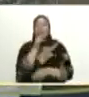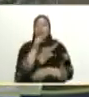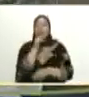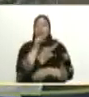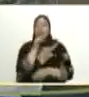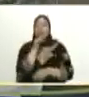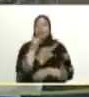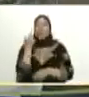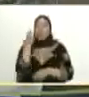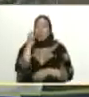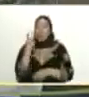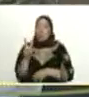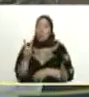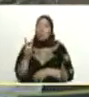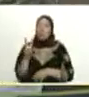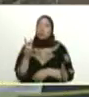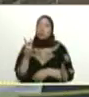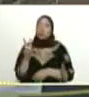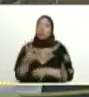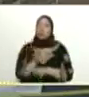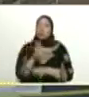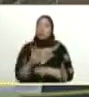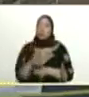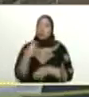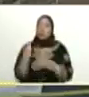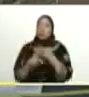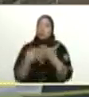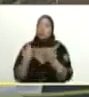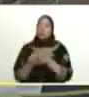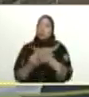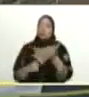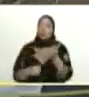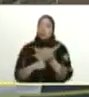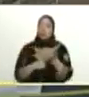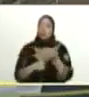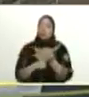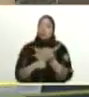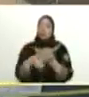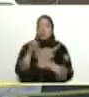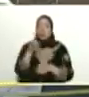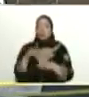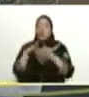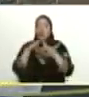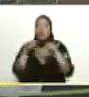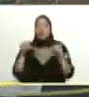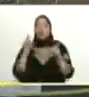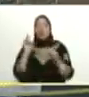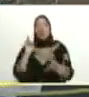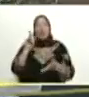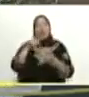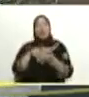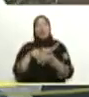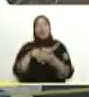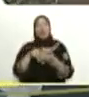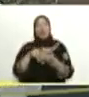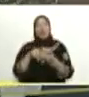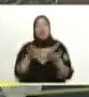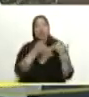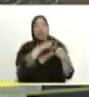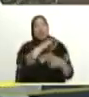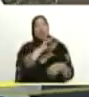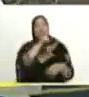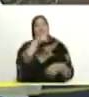te diría? Es una organización, es el apoyo, porque aquí nos apoyamos todas las comunidades, los jefes, por lo